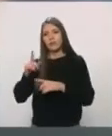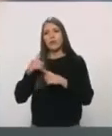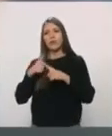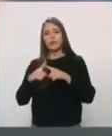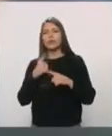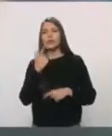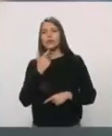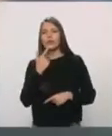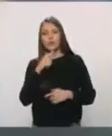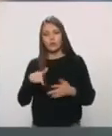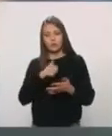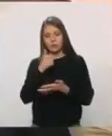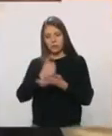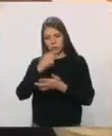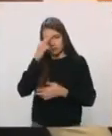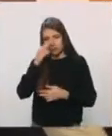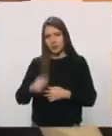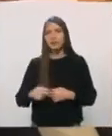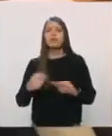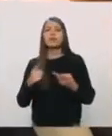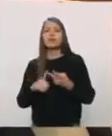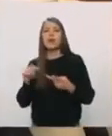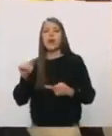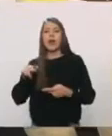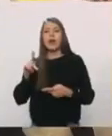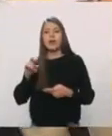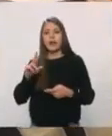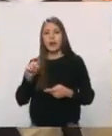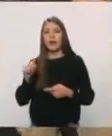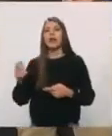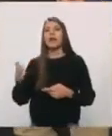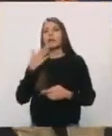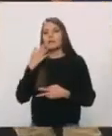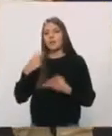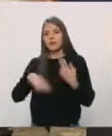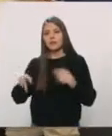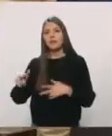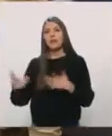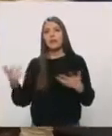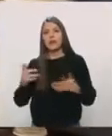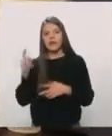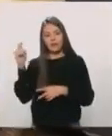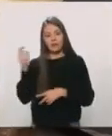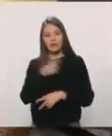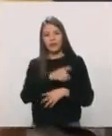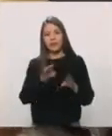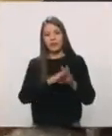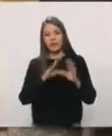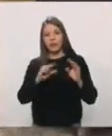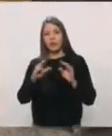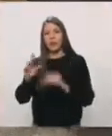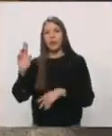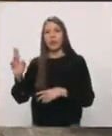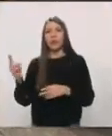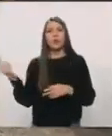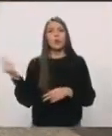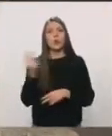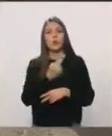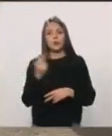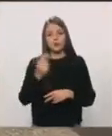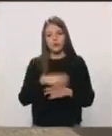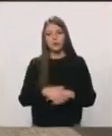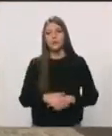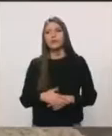aquí en la Ciudad de México, y Andrea Montserrat Ramírez Ortiz. Bienvenida, Andrea, técnica Gracias. En urgencias médicas. Bueno, tenemos aquí ya dos domis,